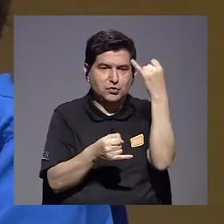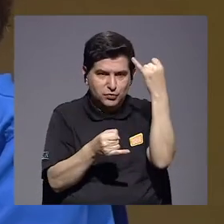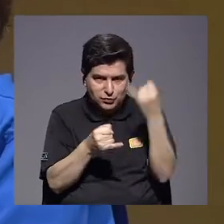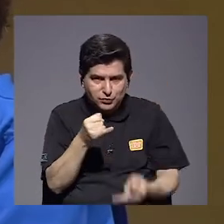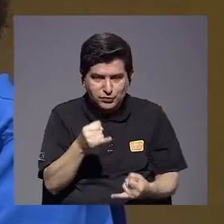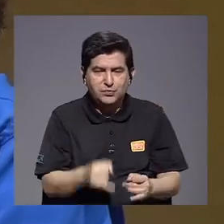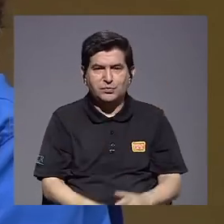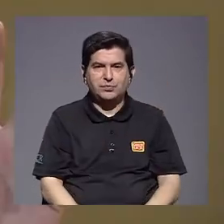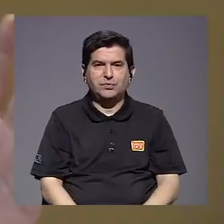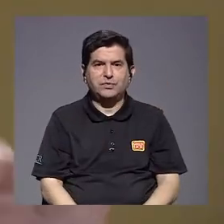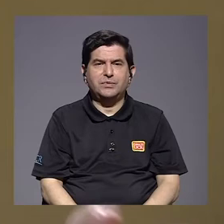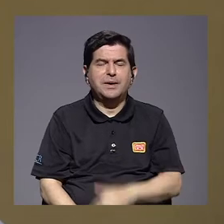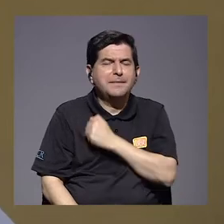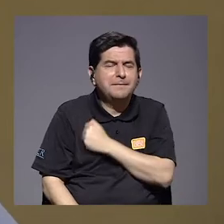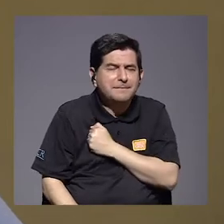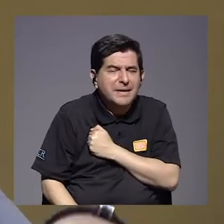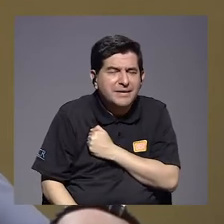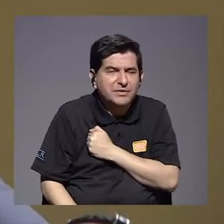concluimos...